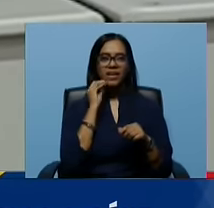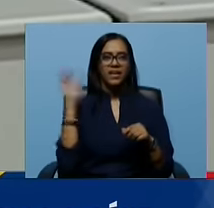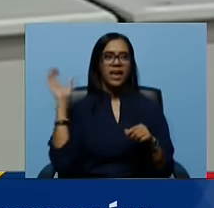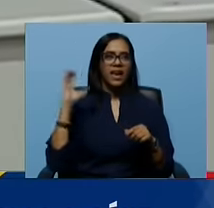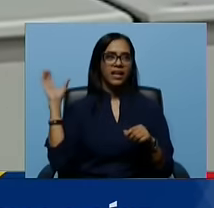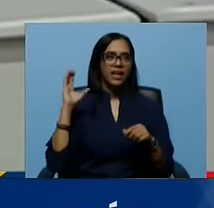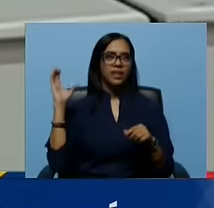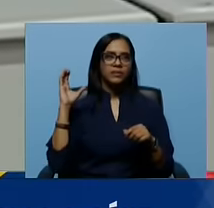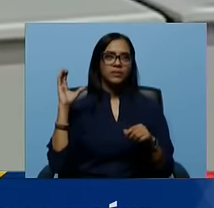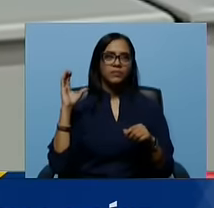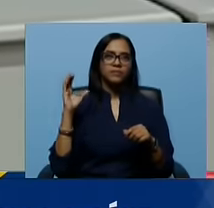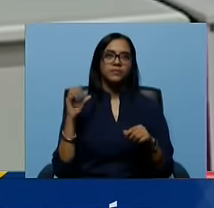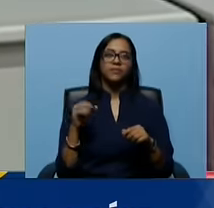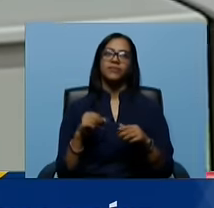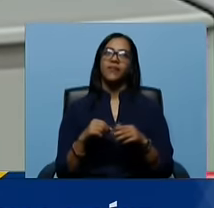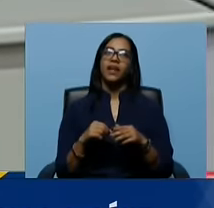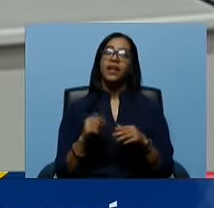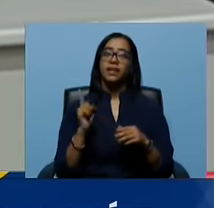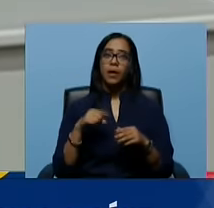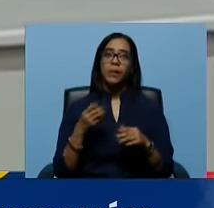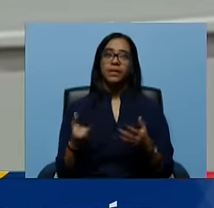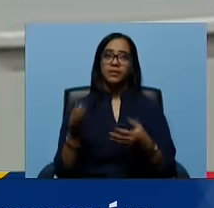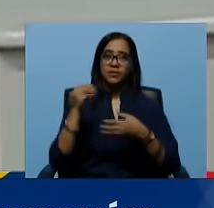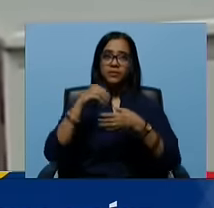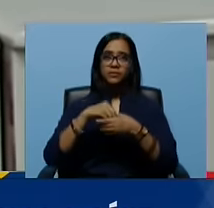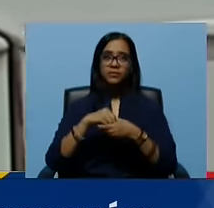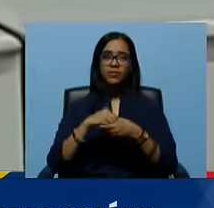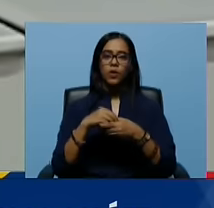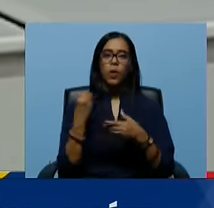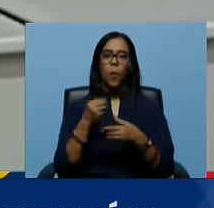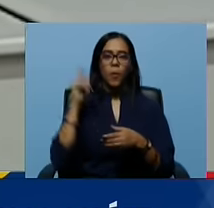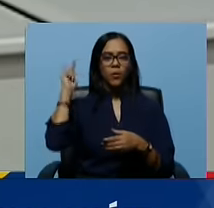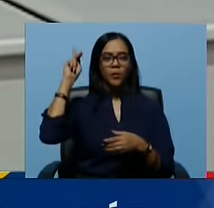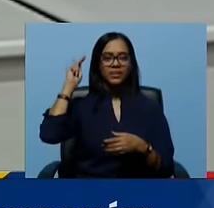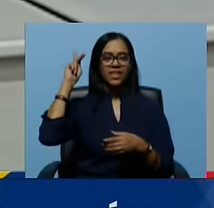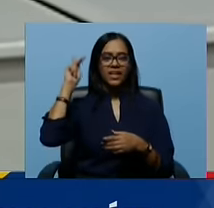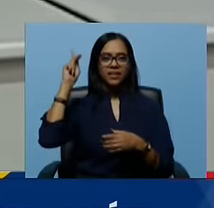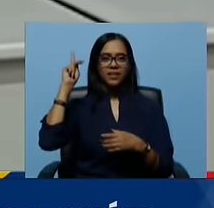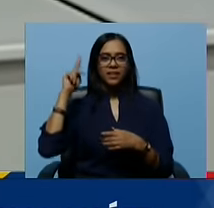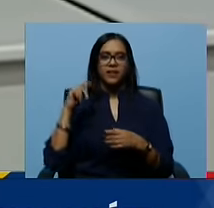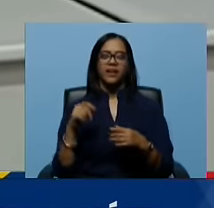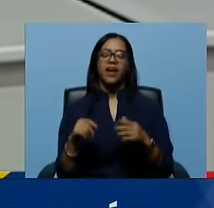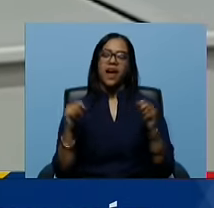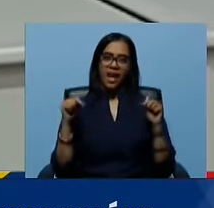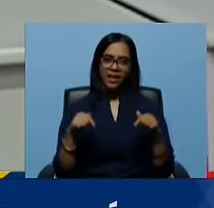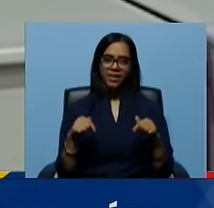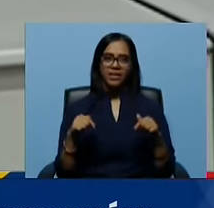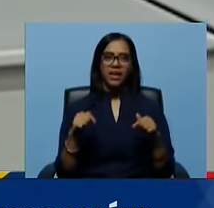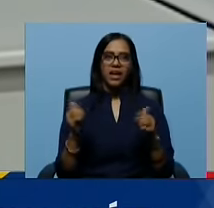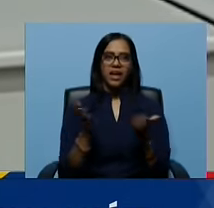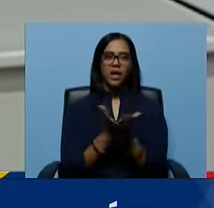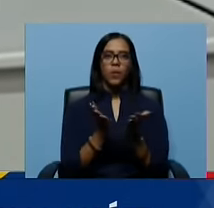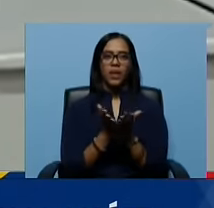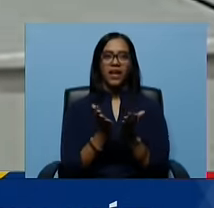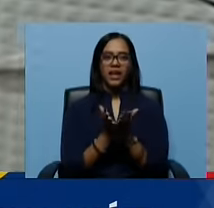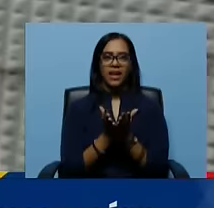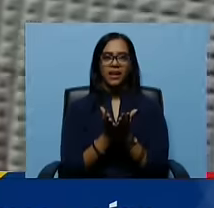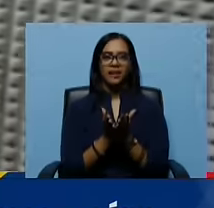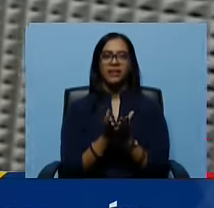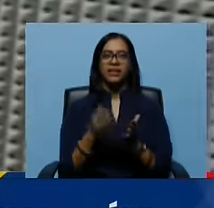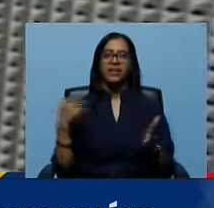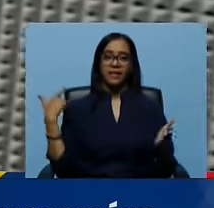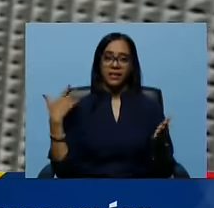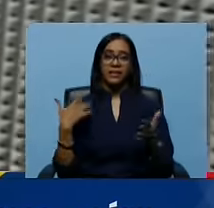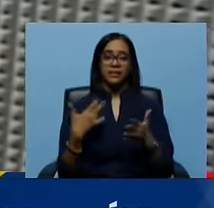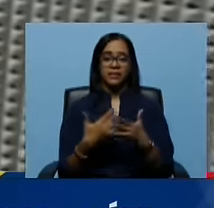caraqueño, que además se está incorporando como docente a esta escuela mítica que tiene